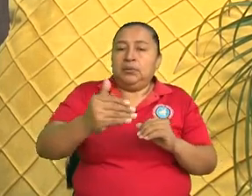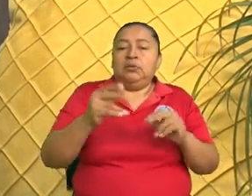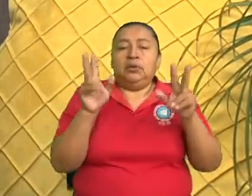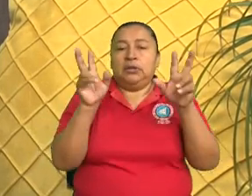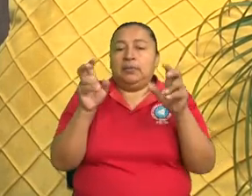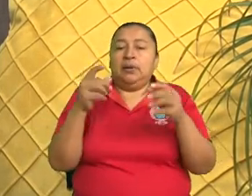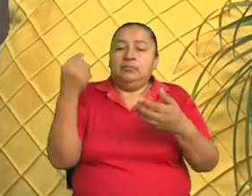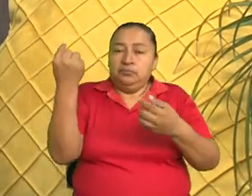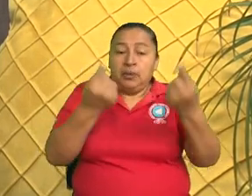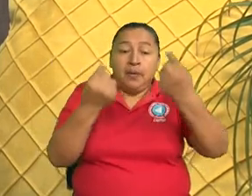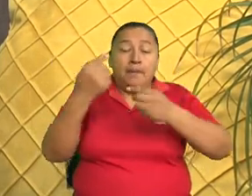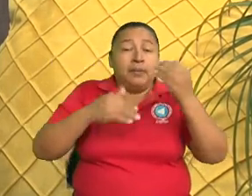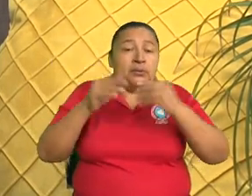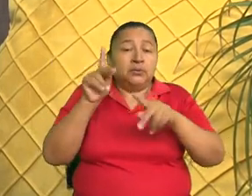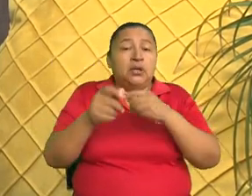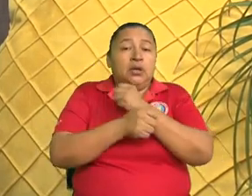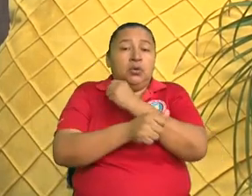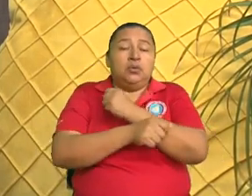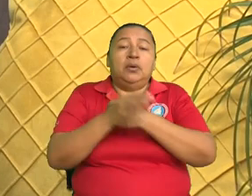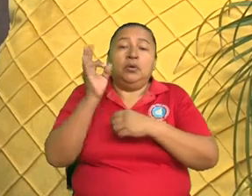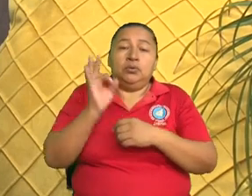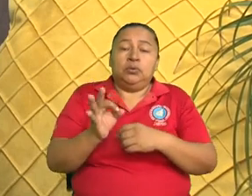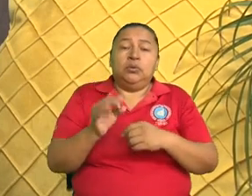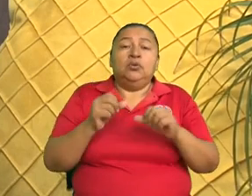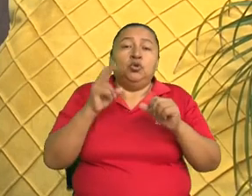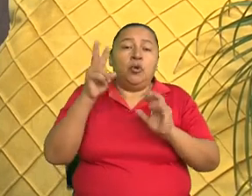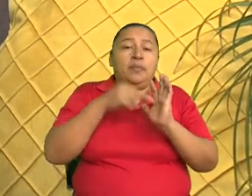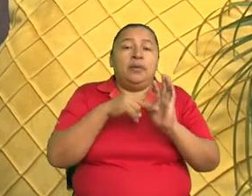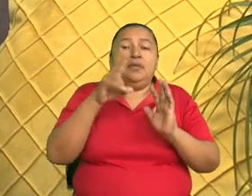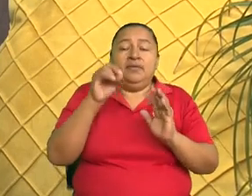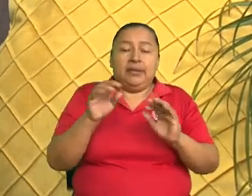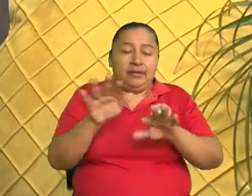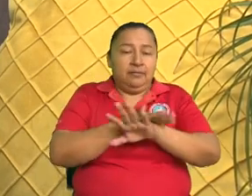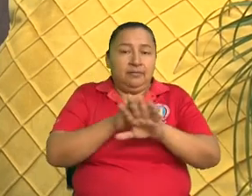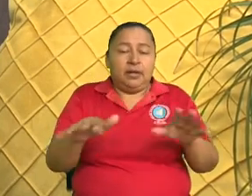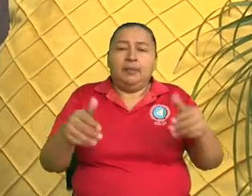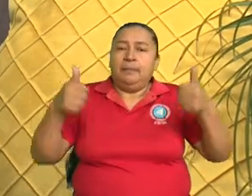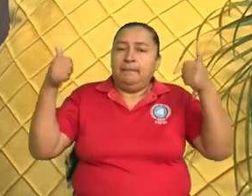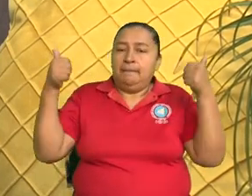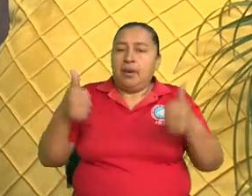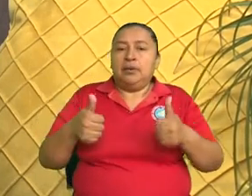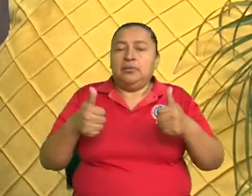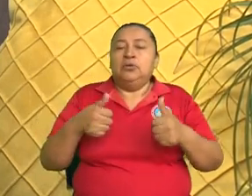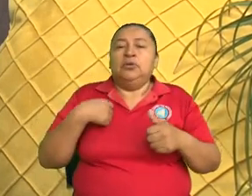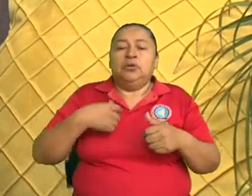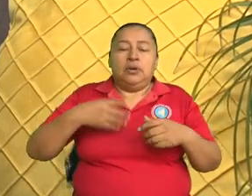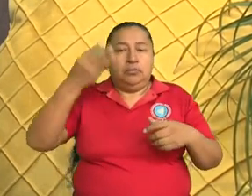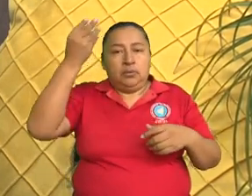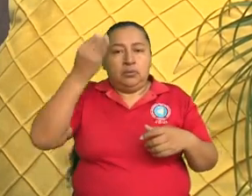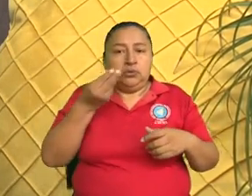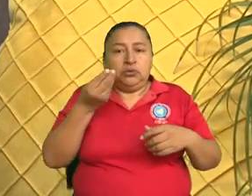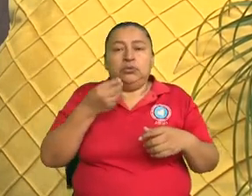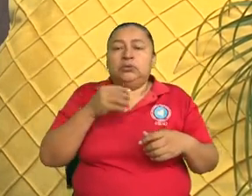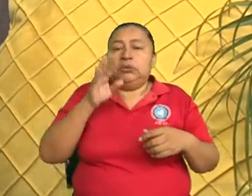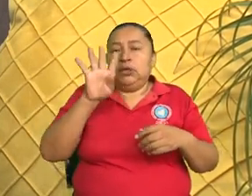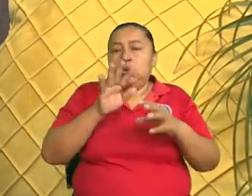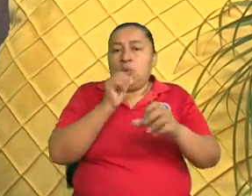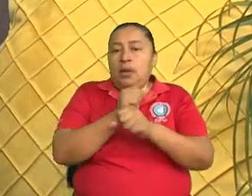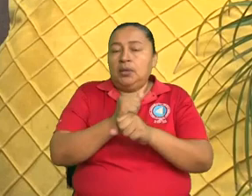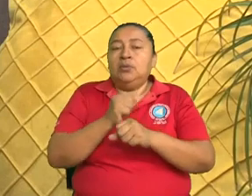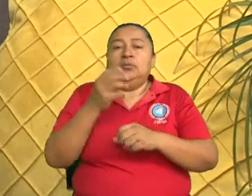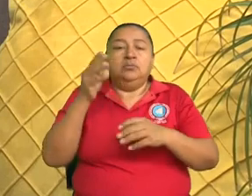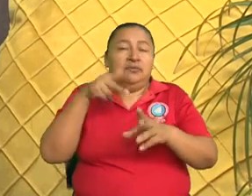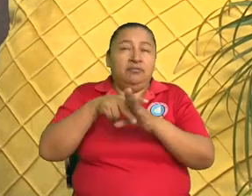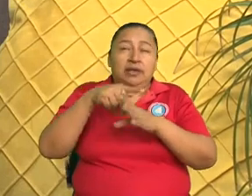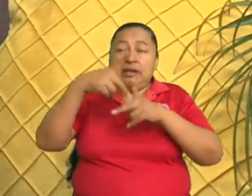en asistencia y vamos a continuar. Un 2020 lo tenemos que cerrar con mucho éxito, con las promociones de los bachilleres del campo, con